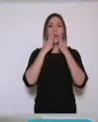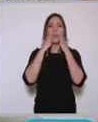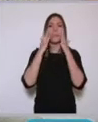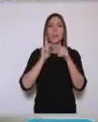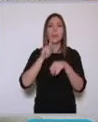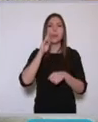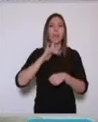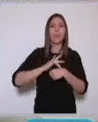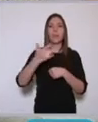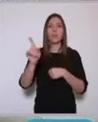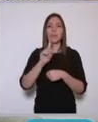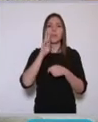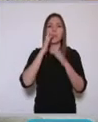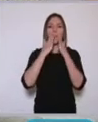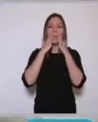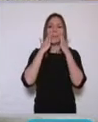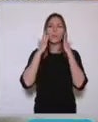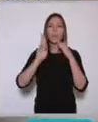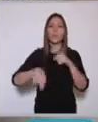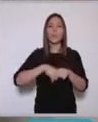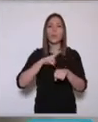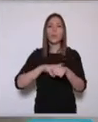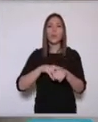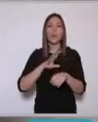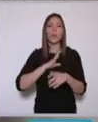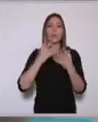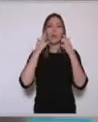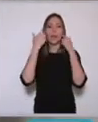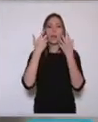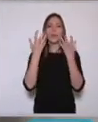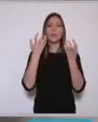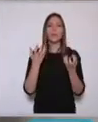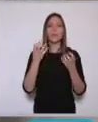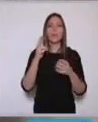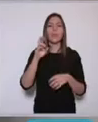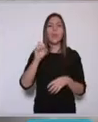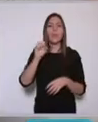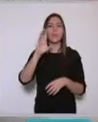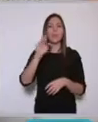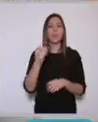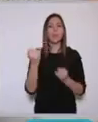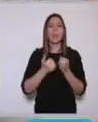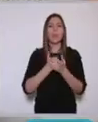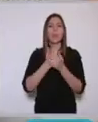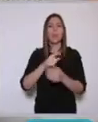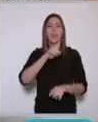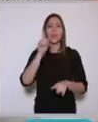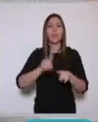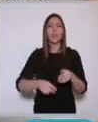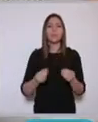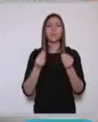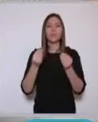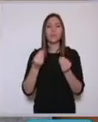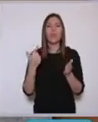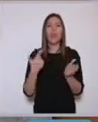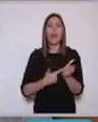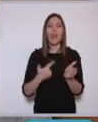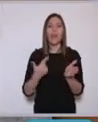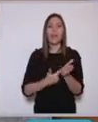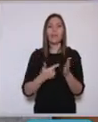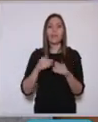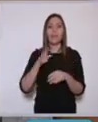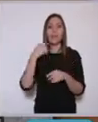mate, te va a desintoxicar la piel, fresco también. pero también te va a ayudar a eliminar ese exceso de grasa y